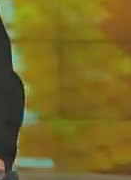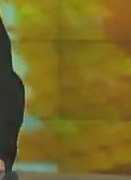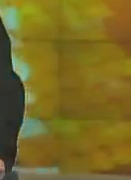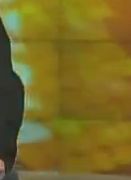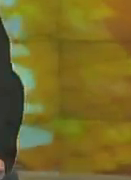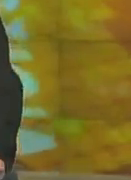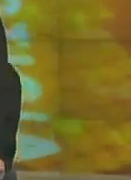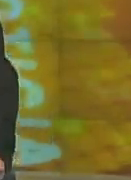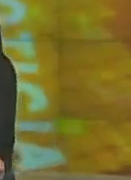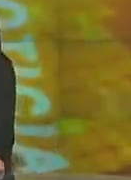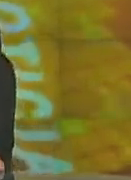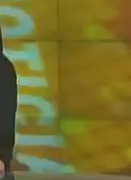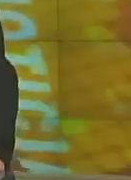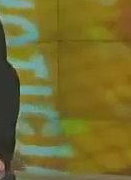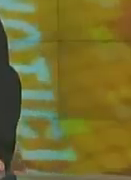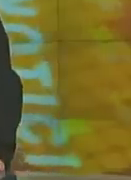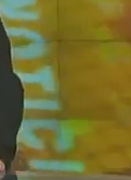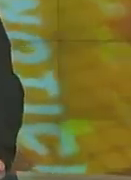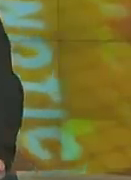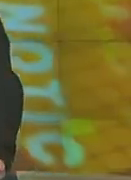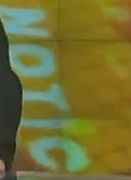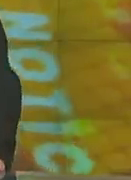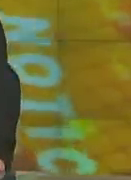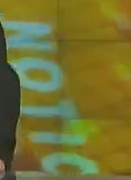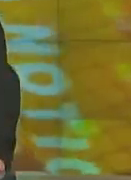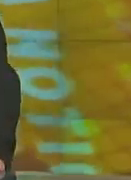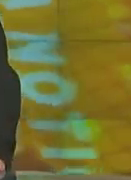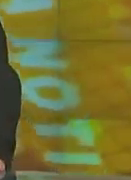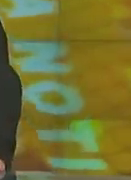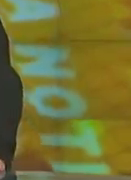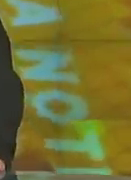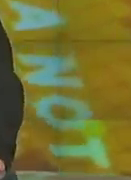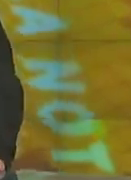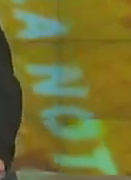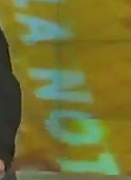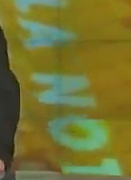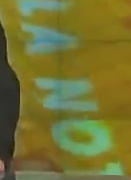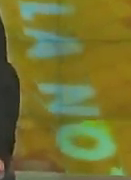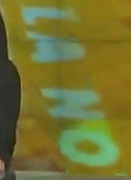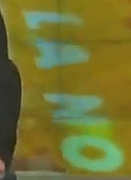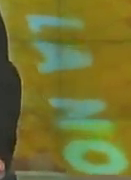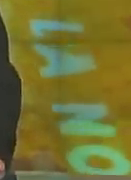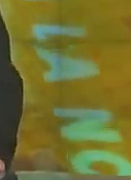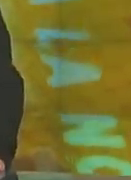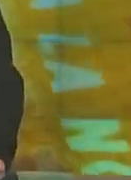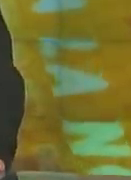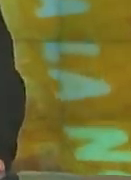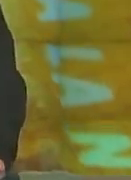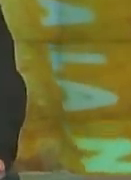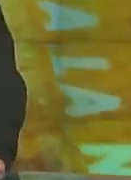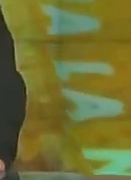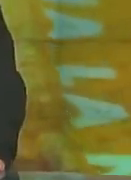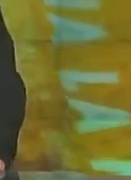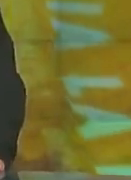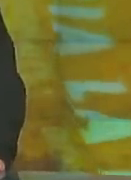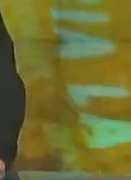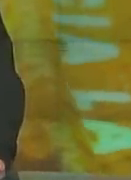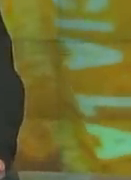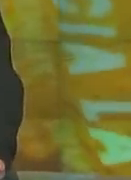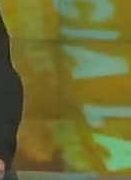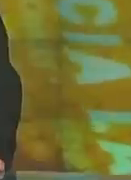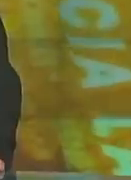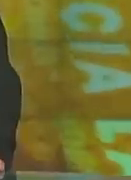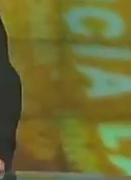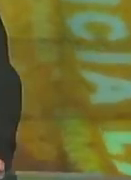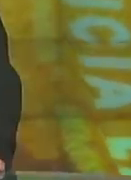Moros. Un encuentro histórico, las relaciones entre ambos países hermanos hoy se reencuentran. Y la población